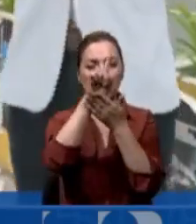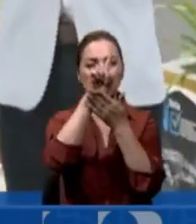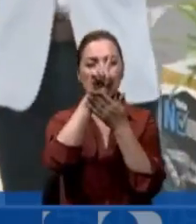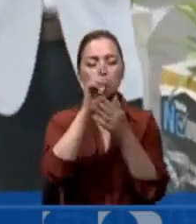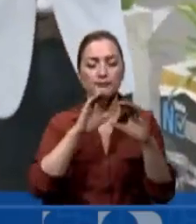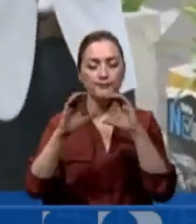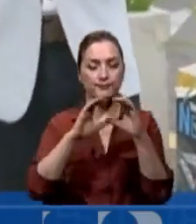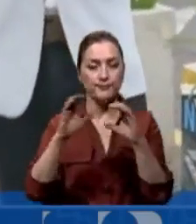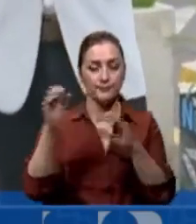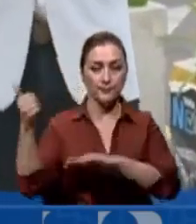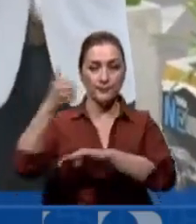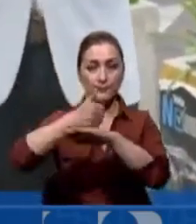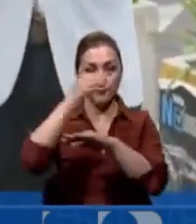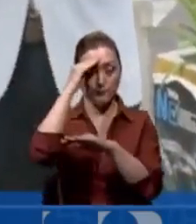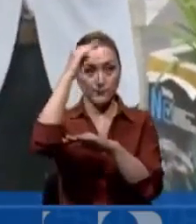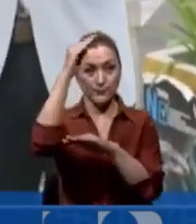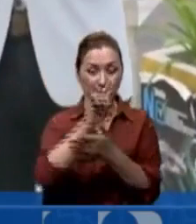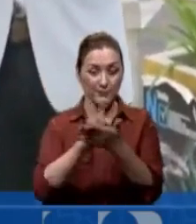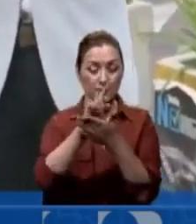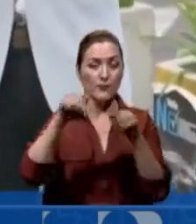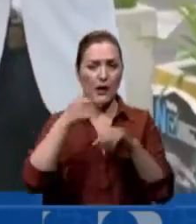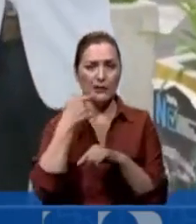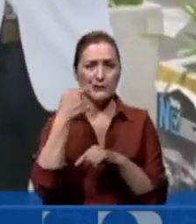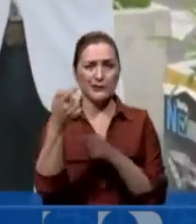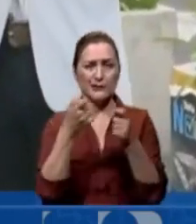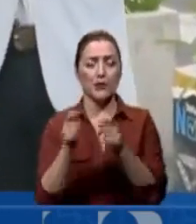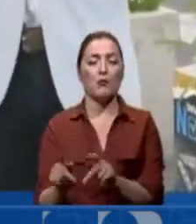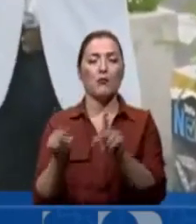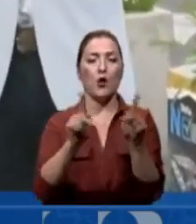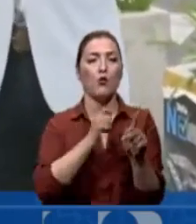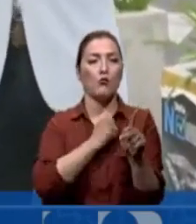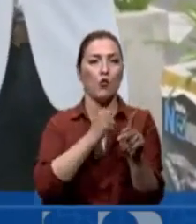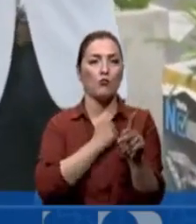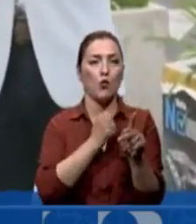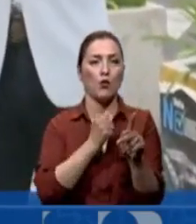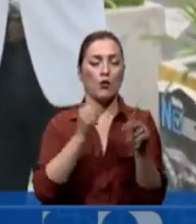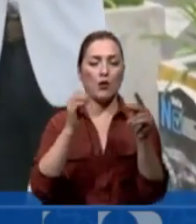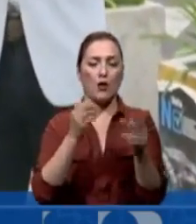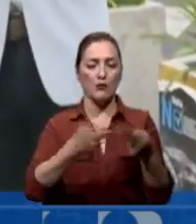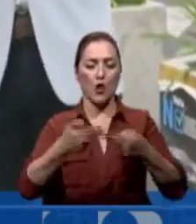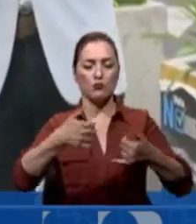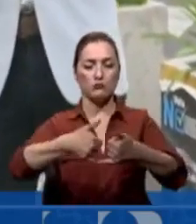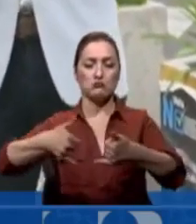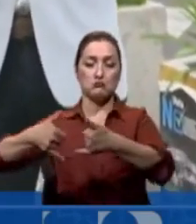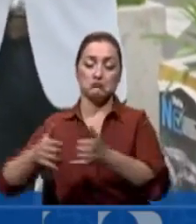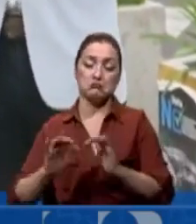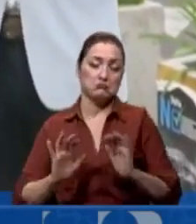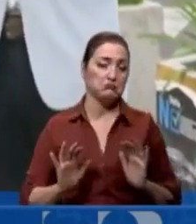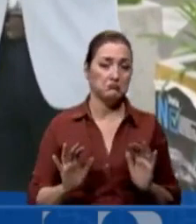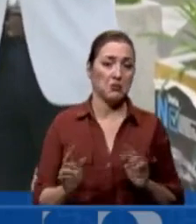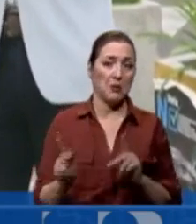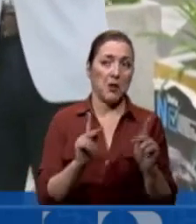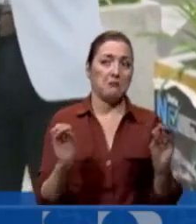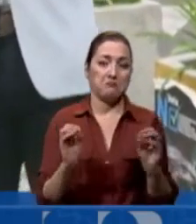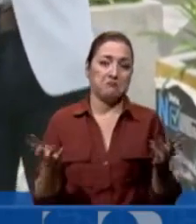con el comandante de este distrito y nos manifestaba que están ejecutando un plan con los propietarios de los locales comerciales. Sin embargo, vemos que ese